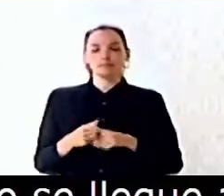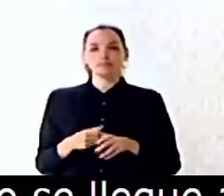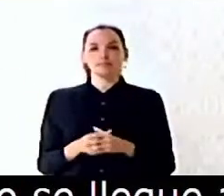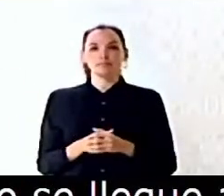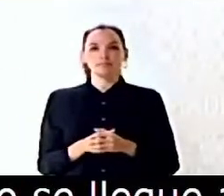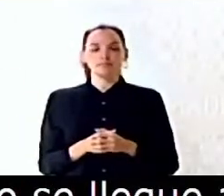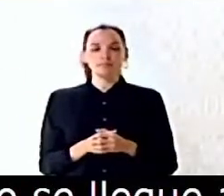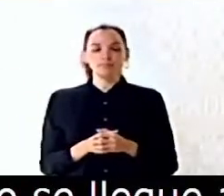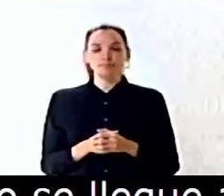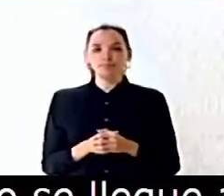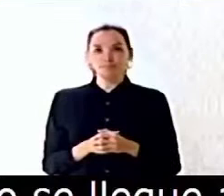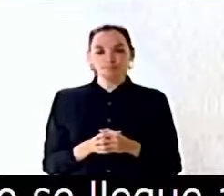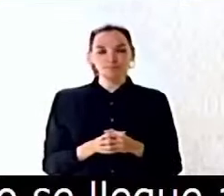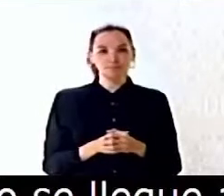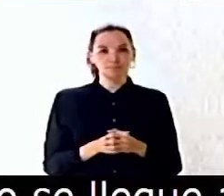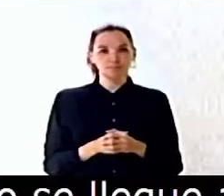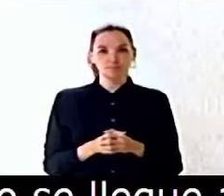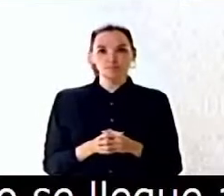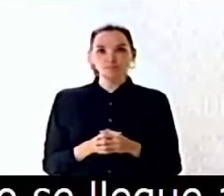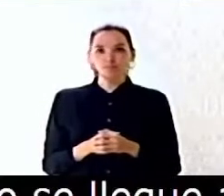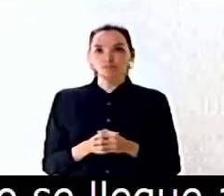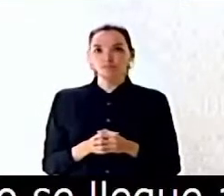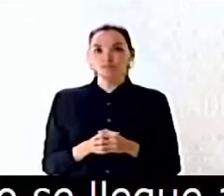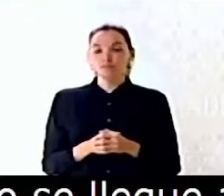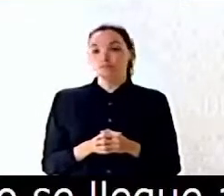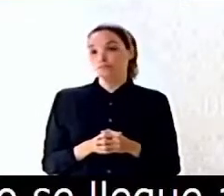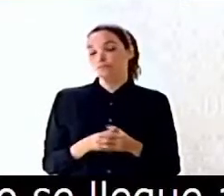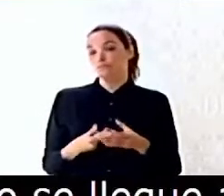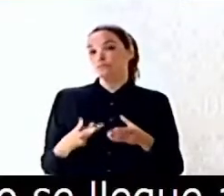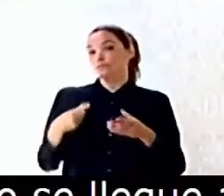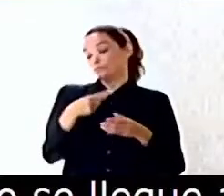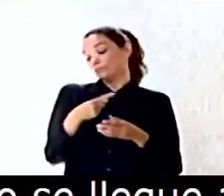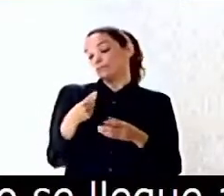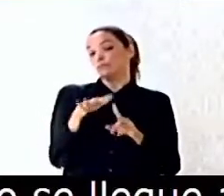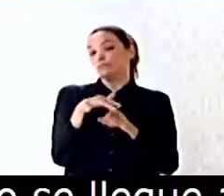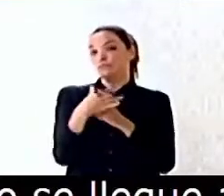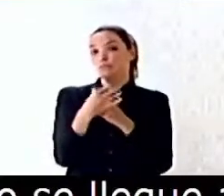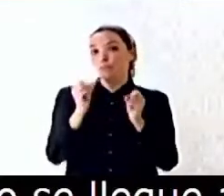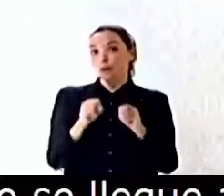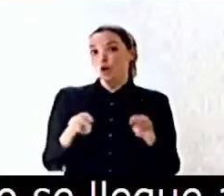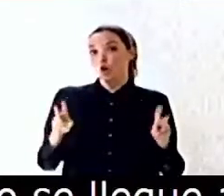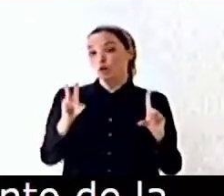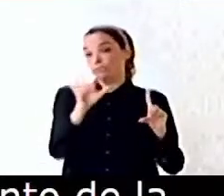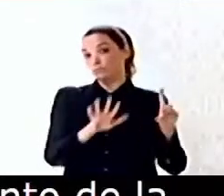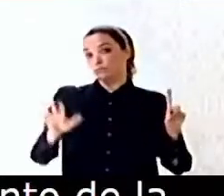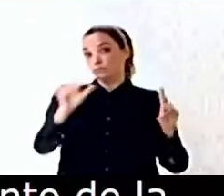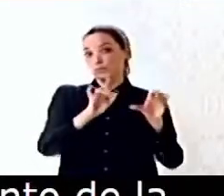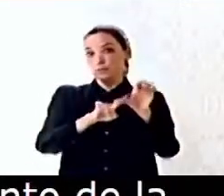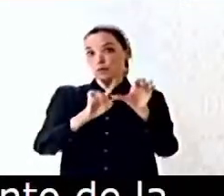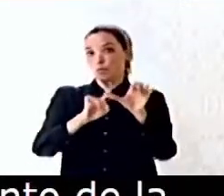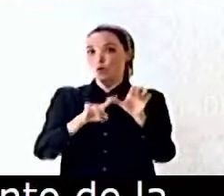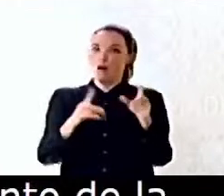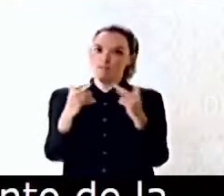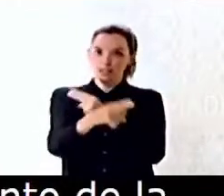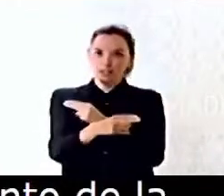mayor en el conjunto de la Comunidad Autónoma de Extremadura.